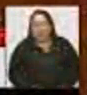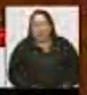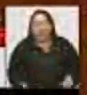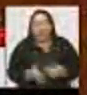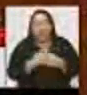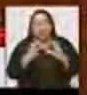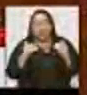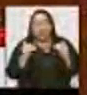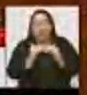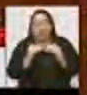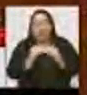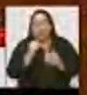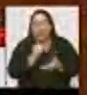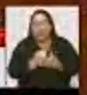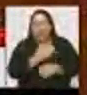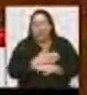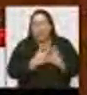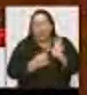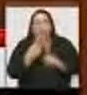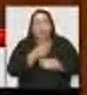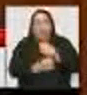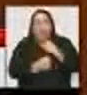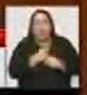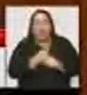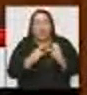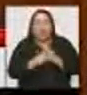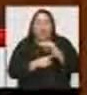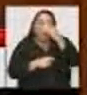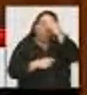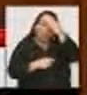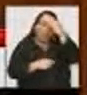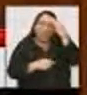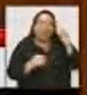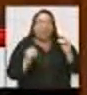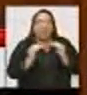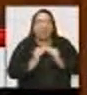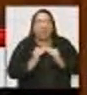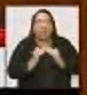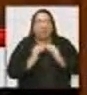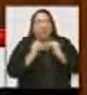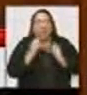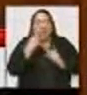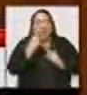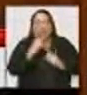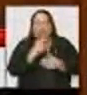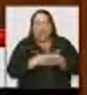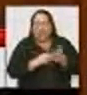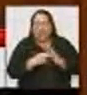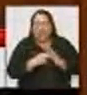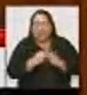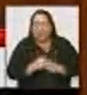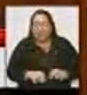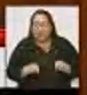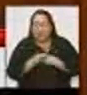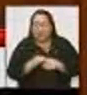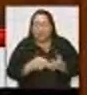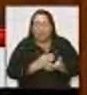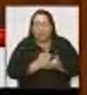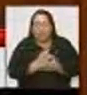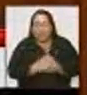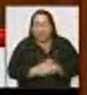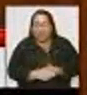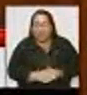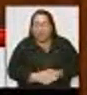brechas de desigualdad, se aprobó hace 12 años la Ley de Igualdad de Oportunidades entre Mujeres y Hombres, que es el instrumento